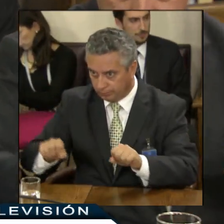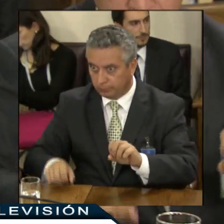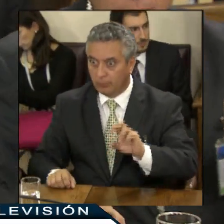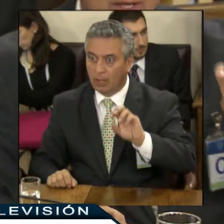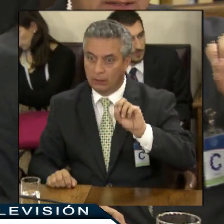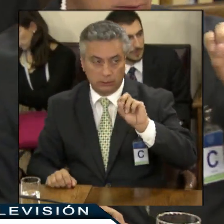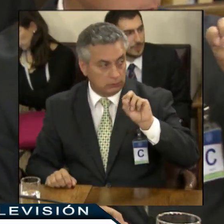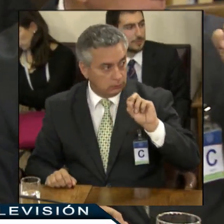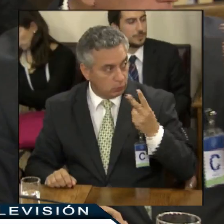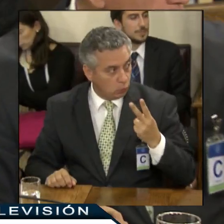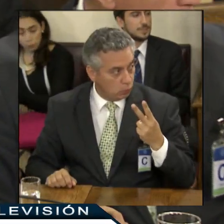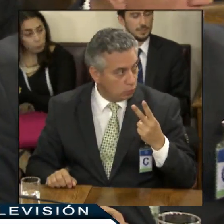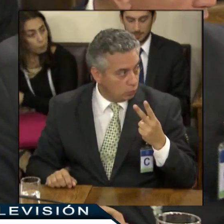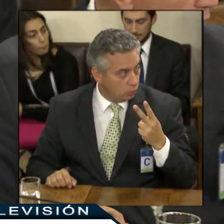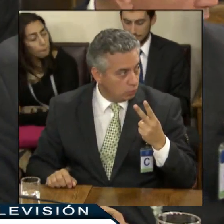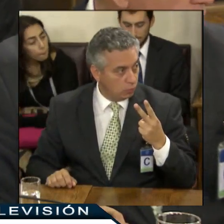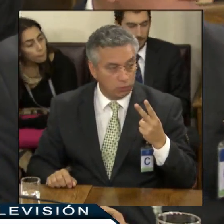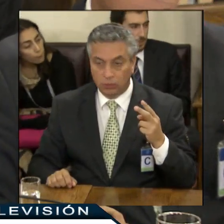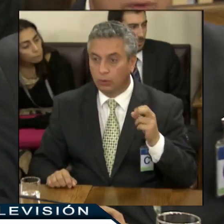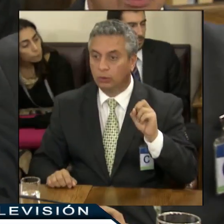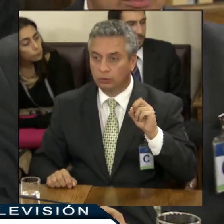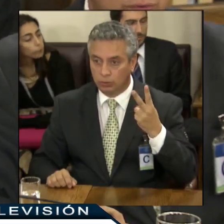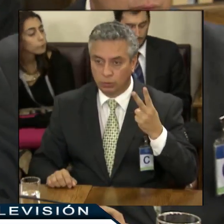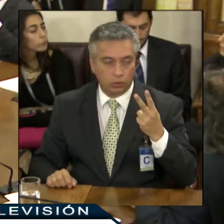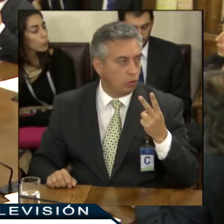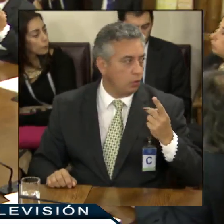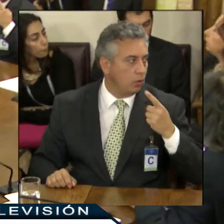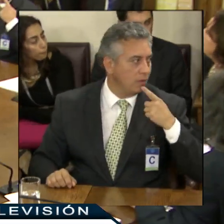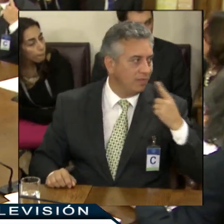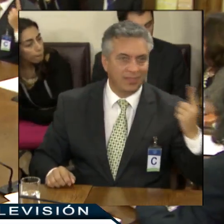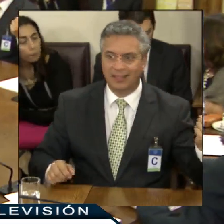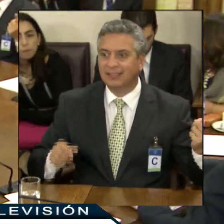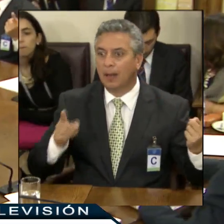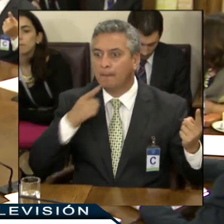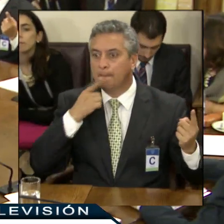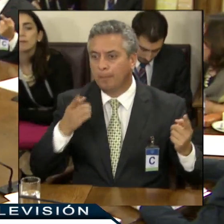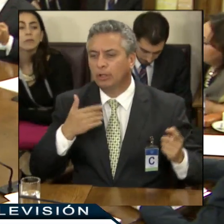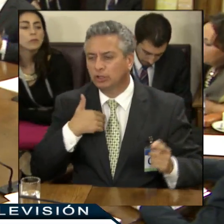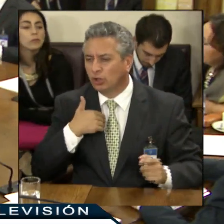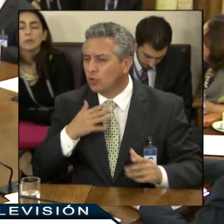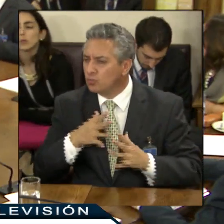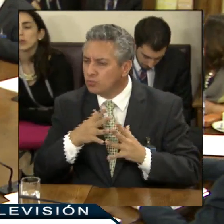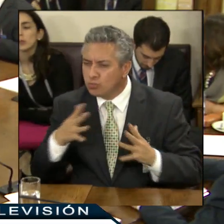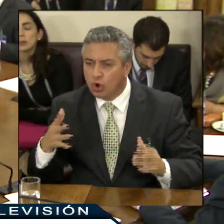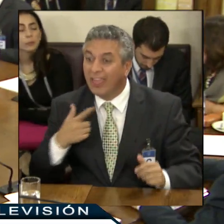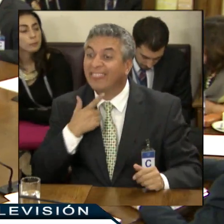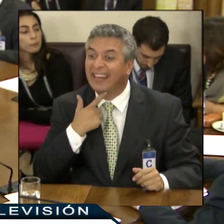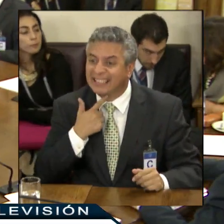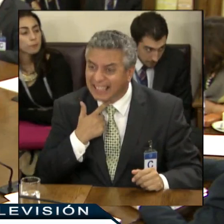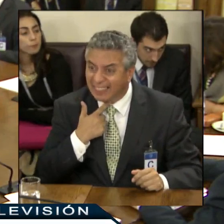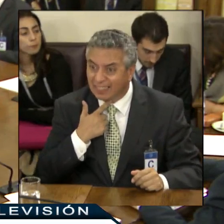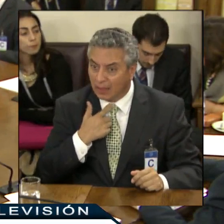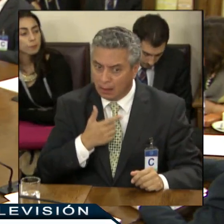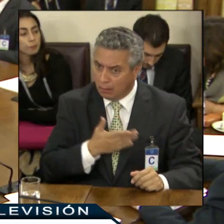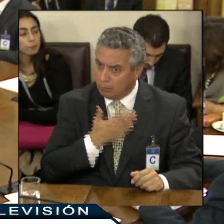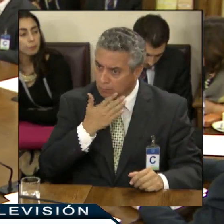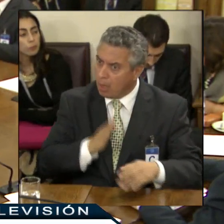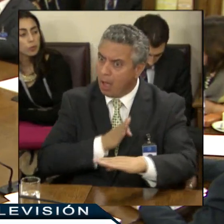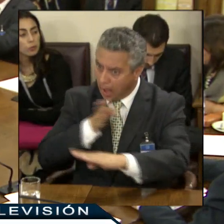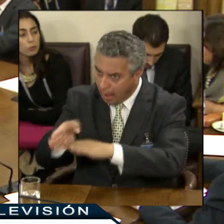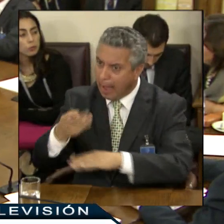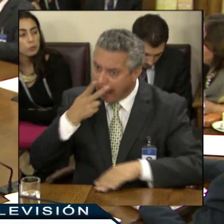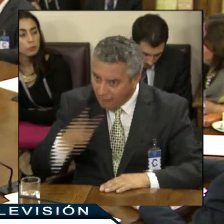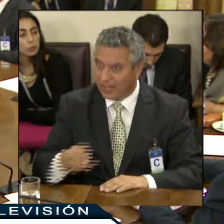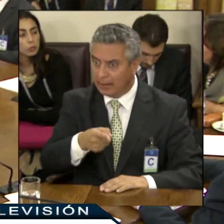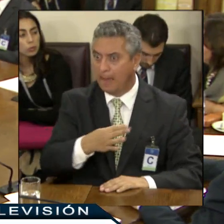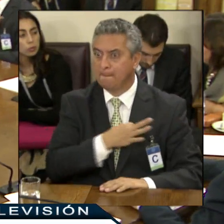segundo sí Alejandra yo creo que sería muy interesante ir a ver a la ministra